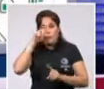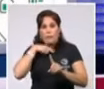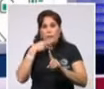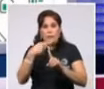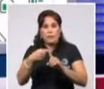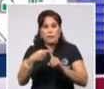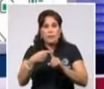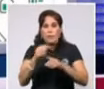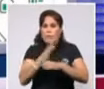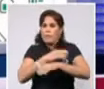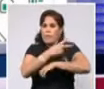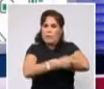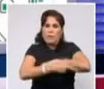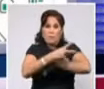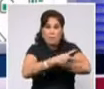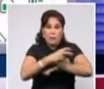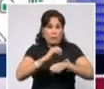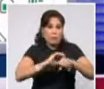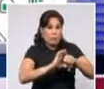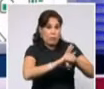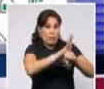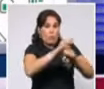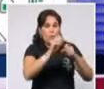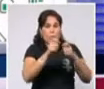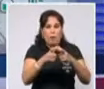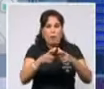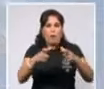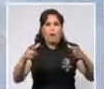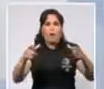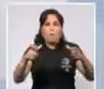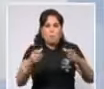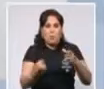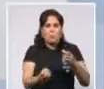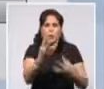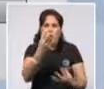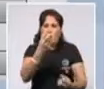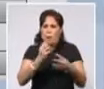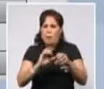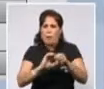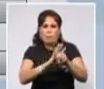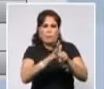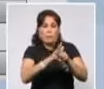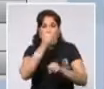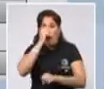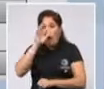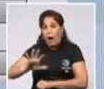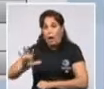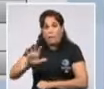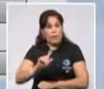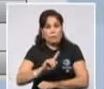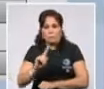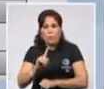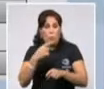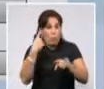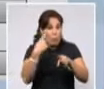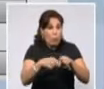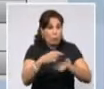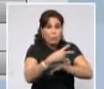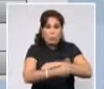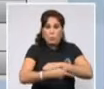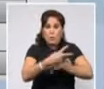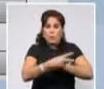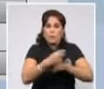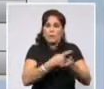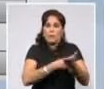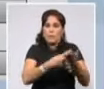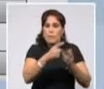esta información de la Organización Mundial de la Salud, reitero, con excepción de África. Y en la semana del 14